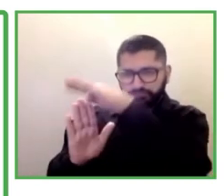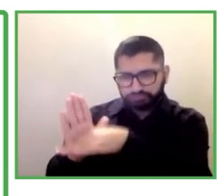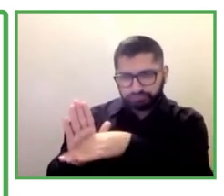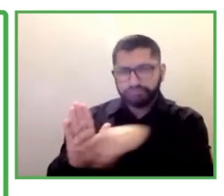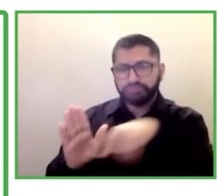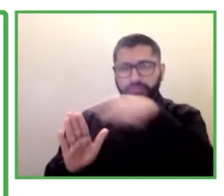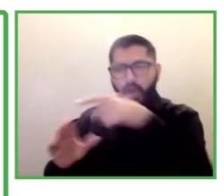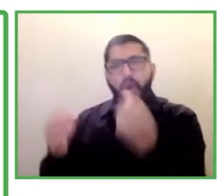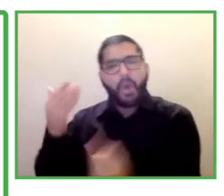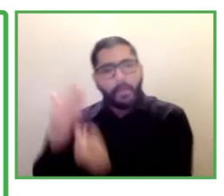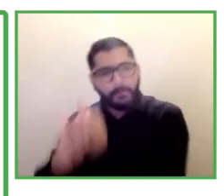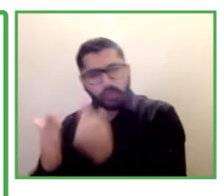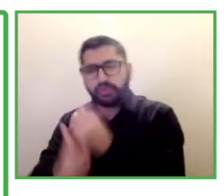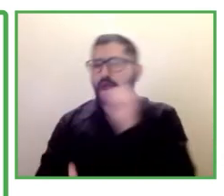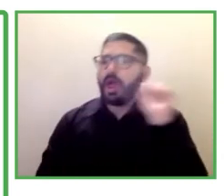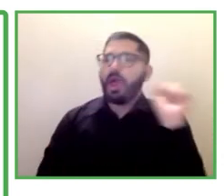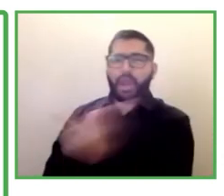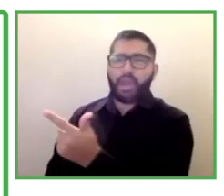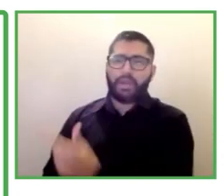Y queremos compartir